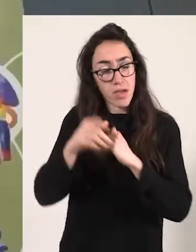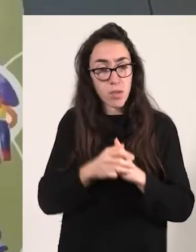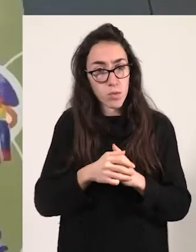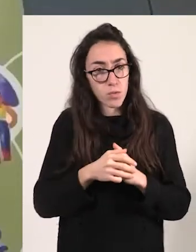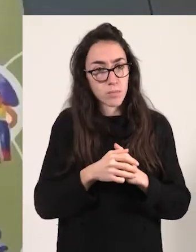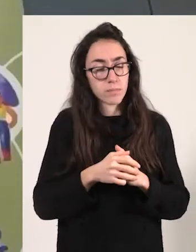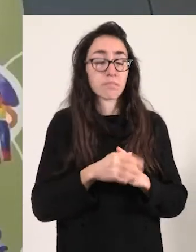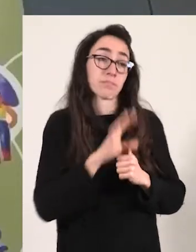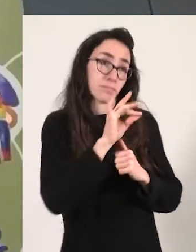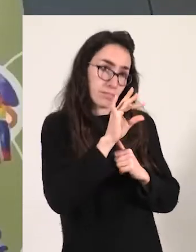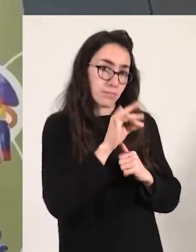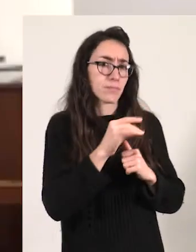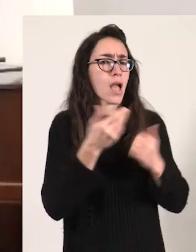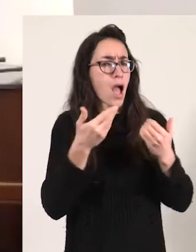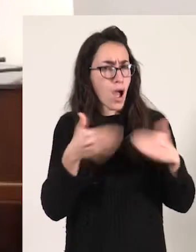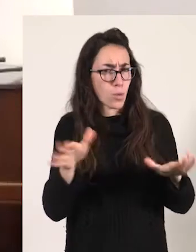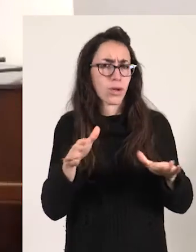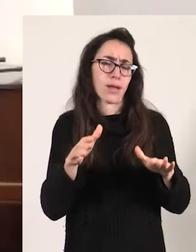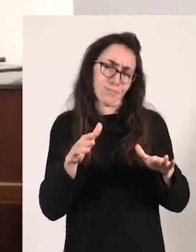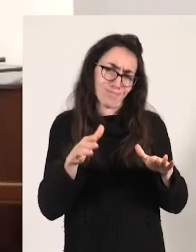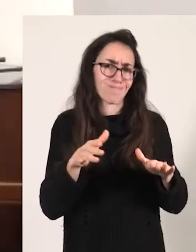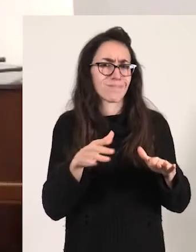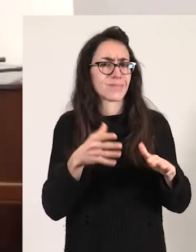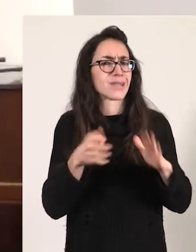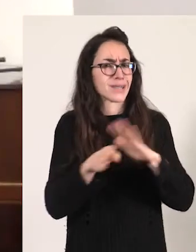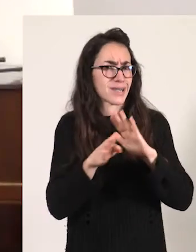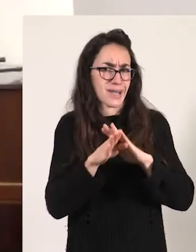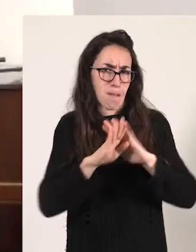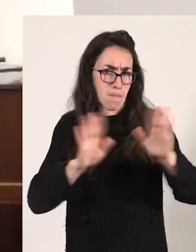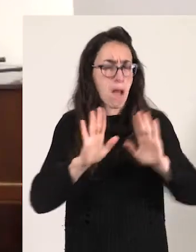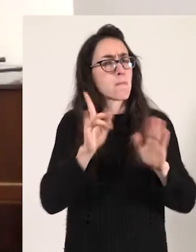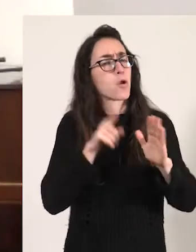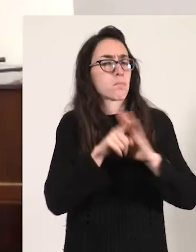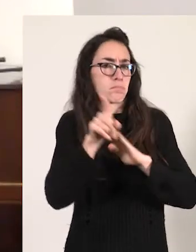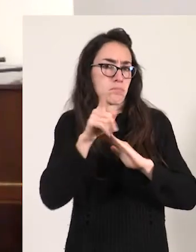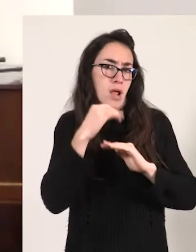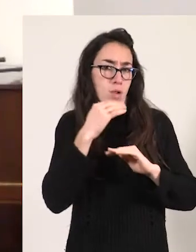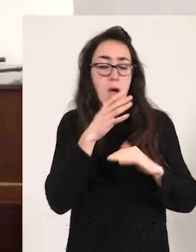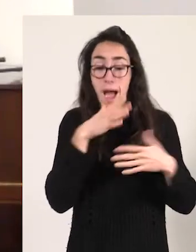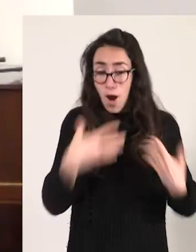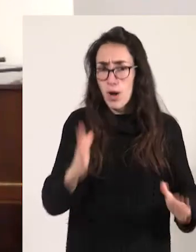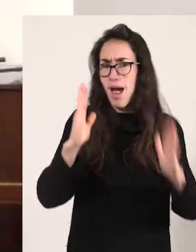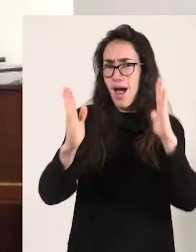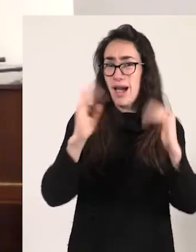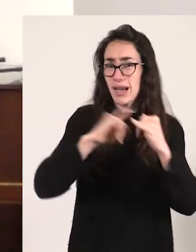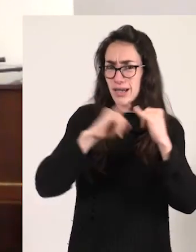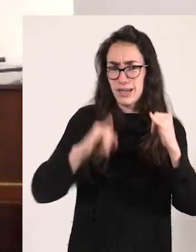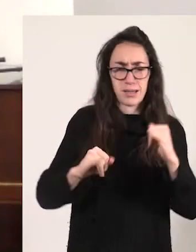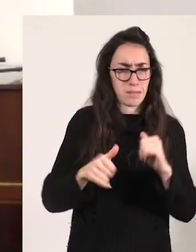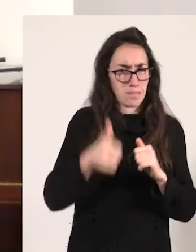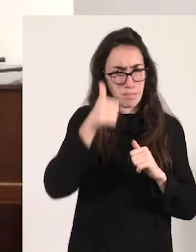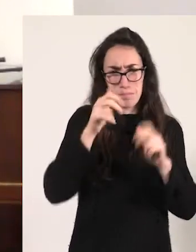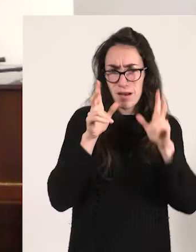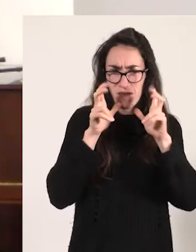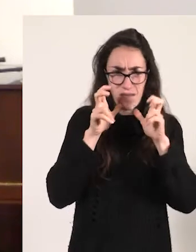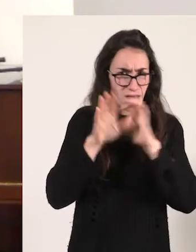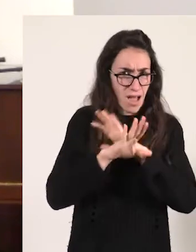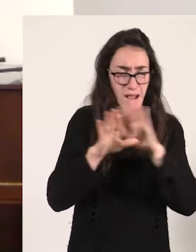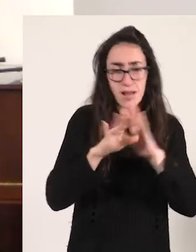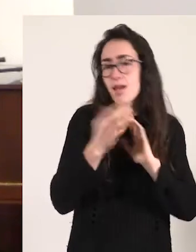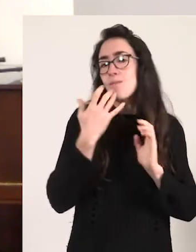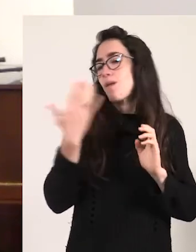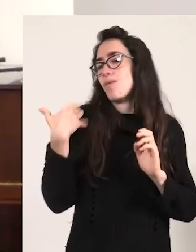avanzado? A pesar de todo, sí creo que hemos avanzado. O sea, a ver, siento que en este momento de crisis las cosas están